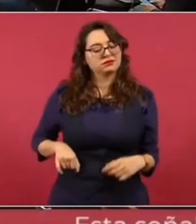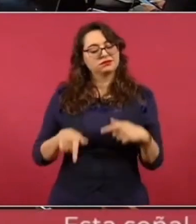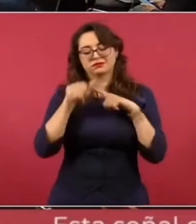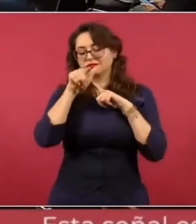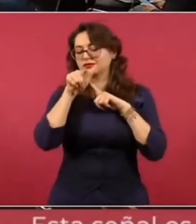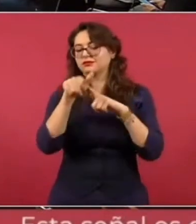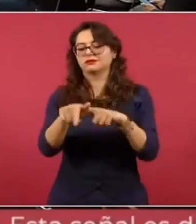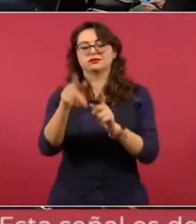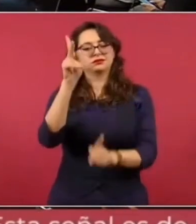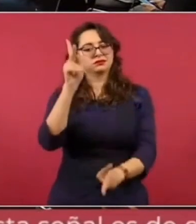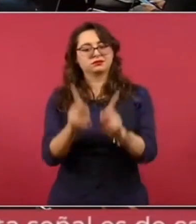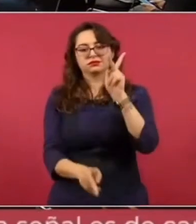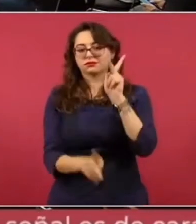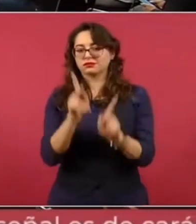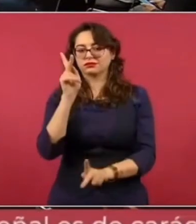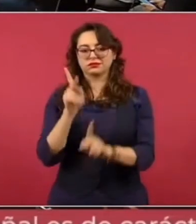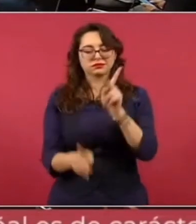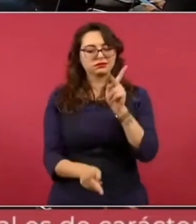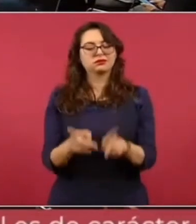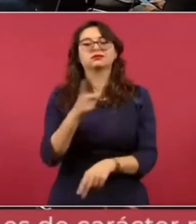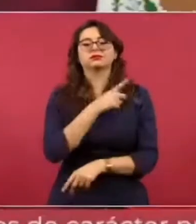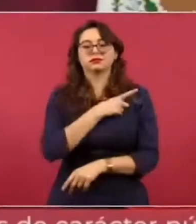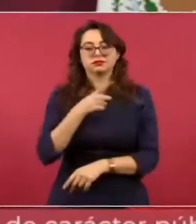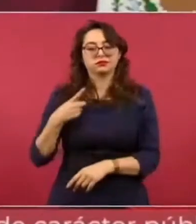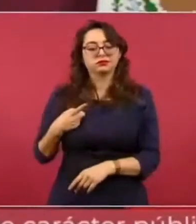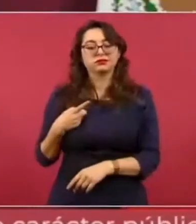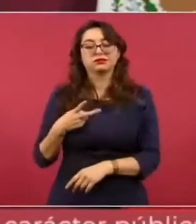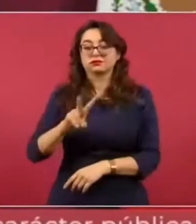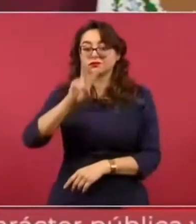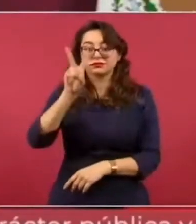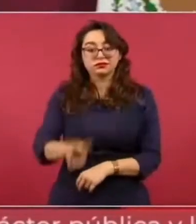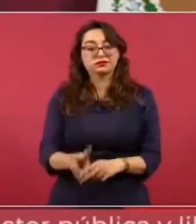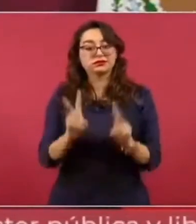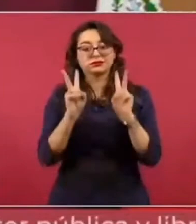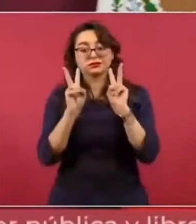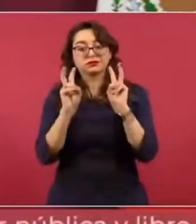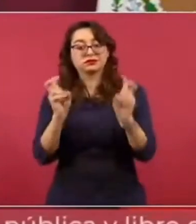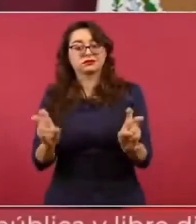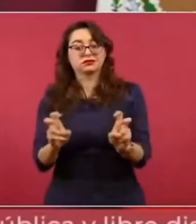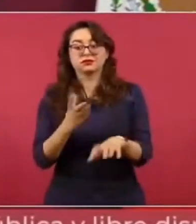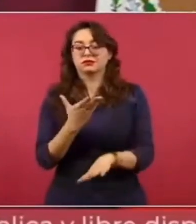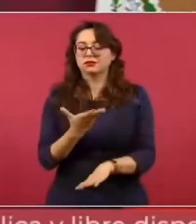importante esta operación. Y